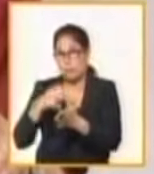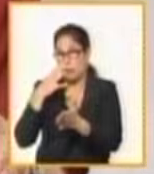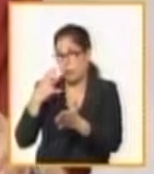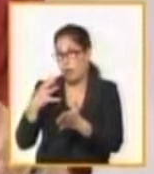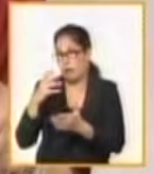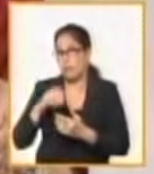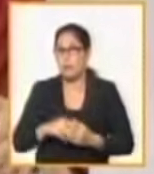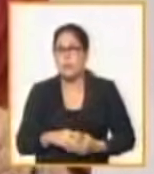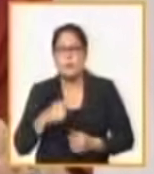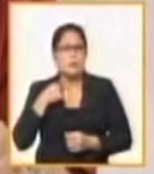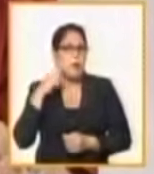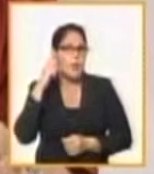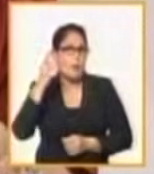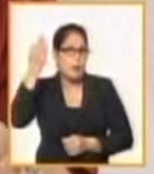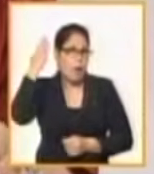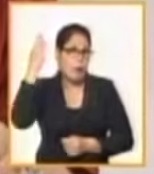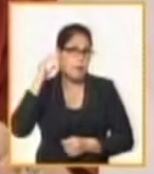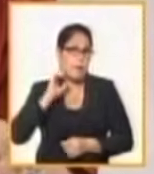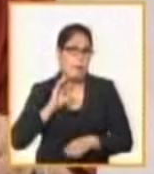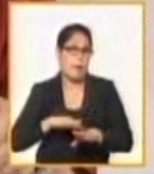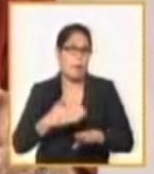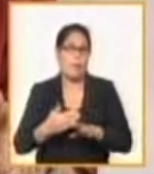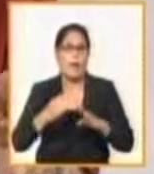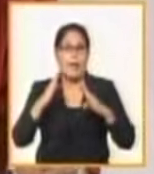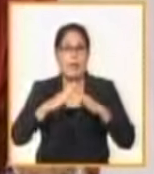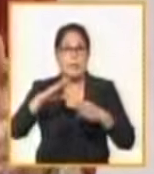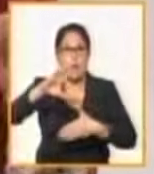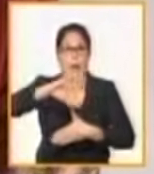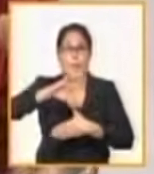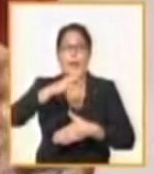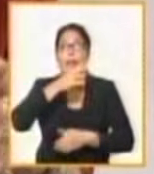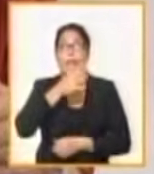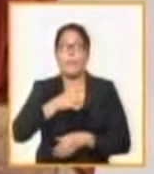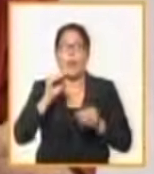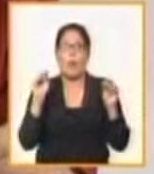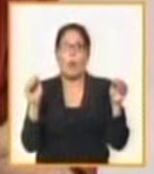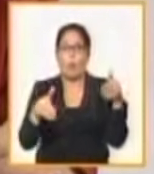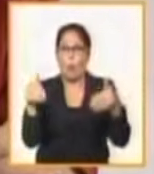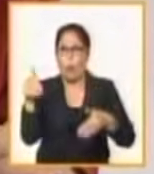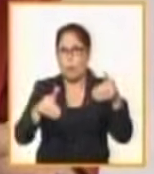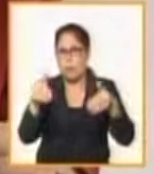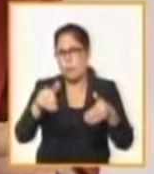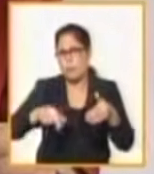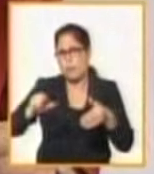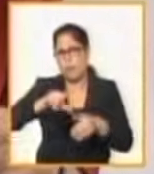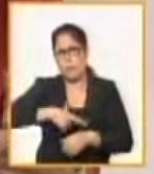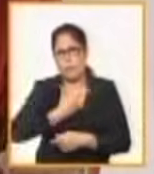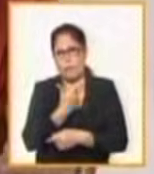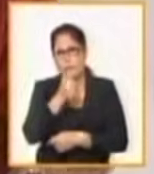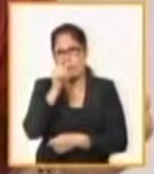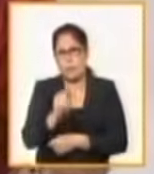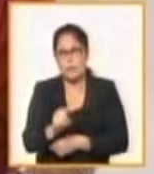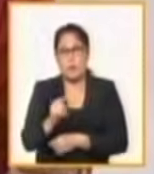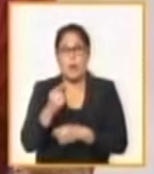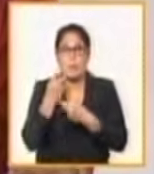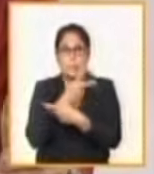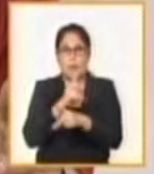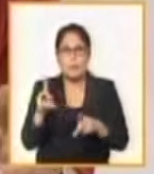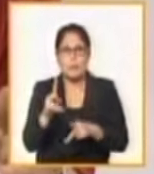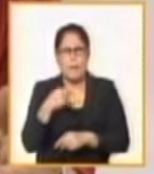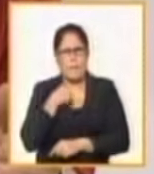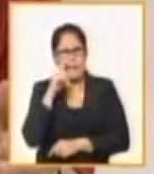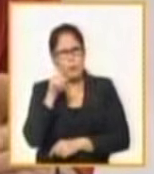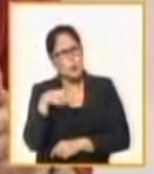que en una ocasión, años después, en la Casa de las Américas, Fidel convocó a un grupo de intelectuales y a mí me preguntó que por qué yo me